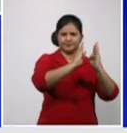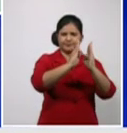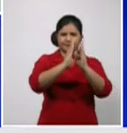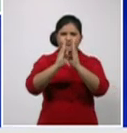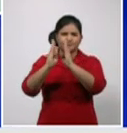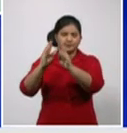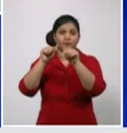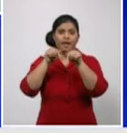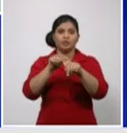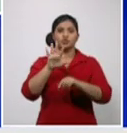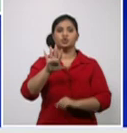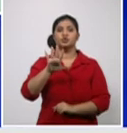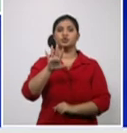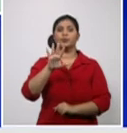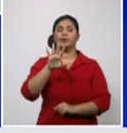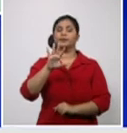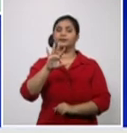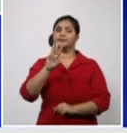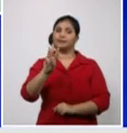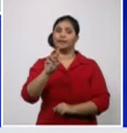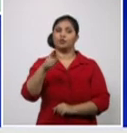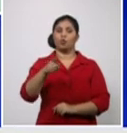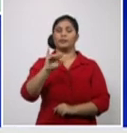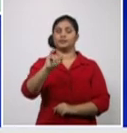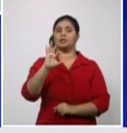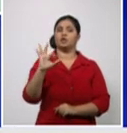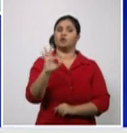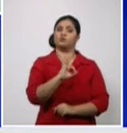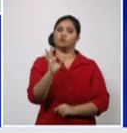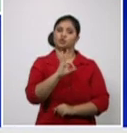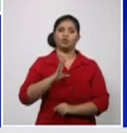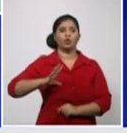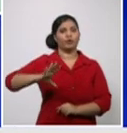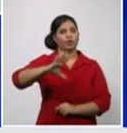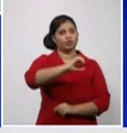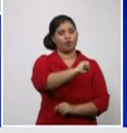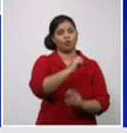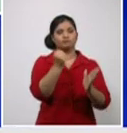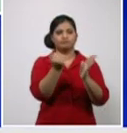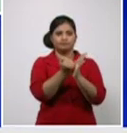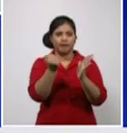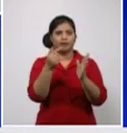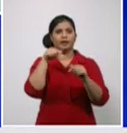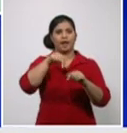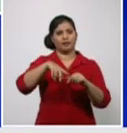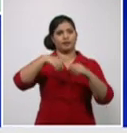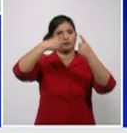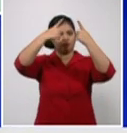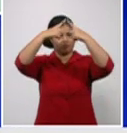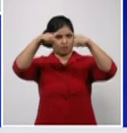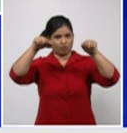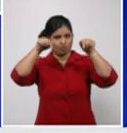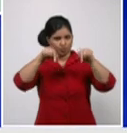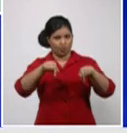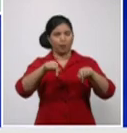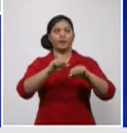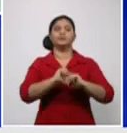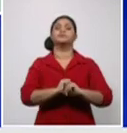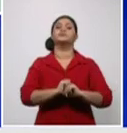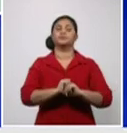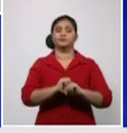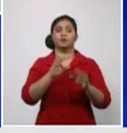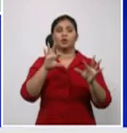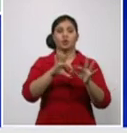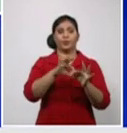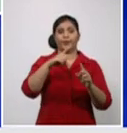53,6% de todos los casos confirmados en nuestro país. Esa es la situación. Guantánamo sigue siendo el